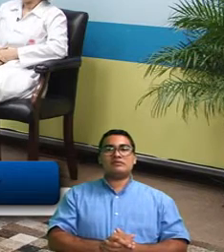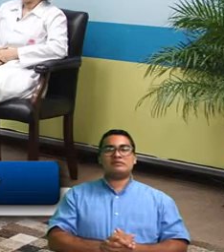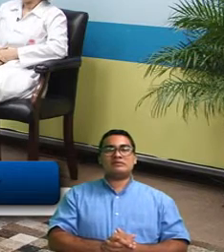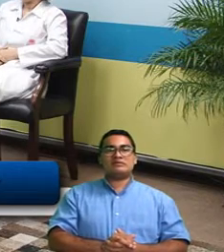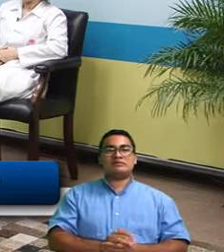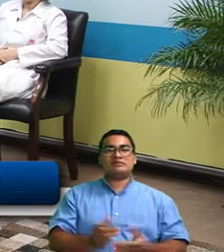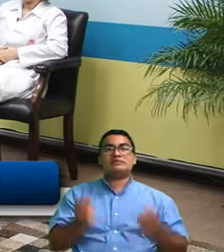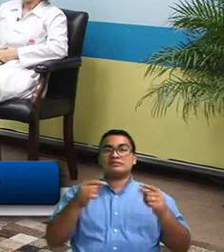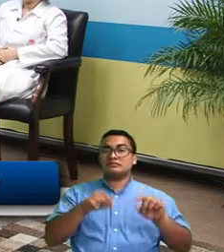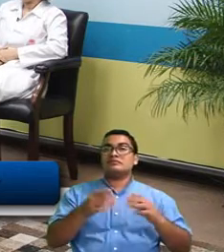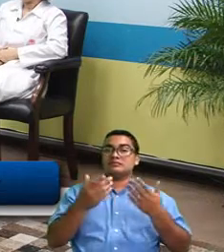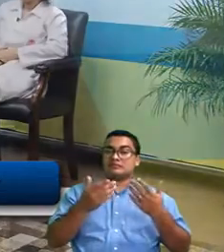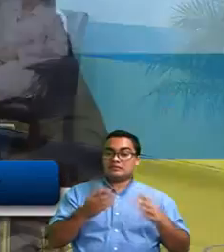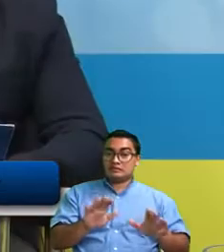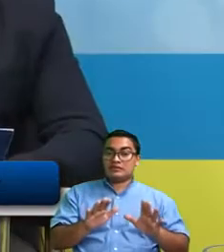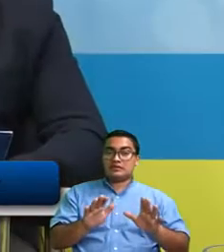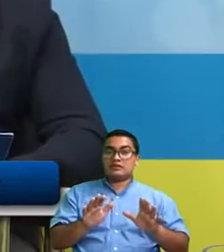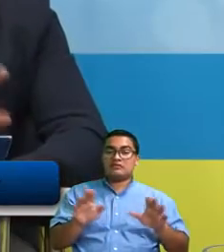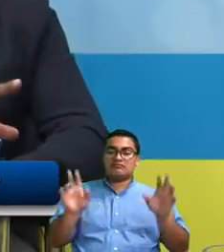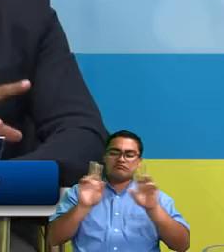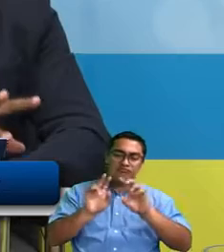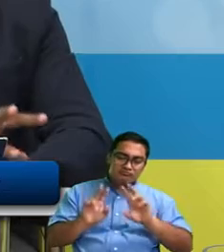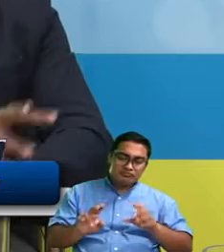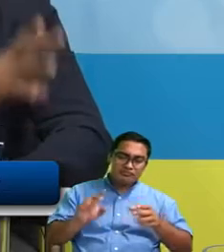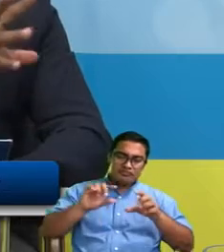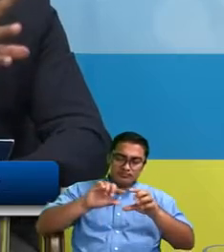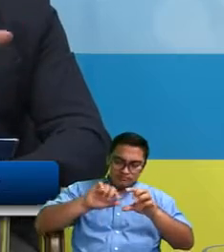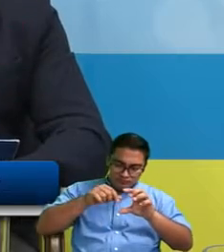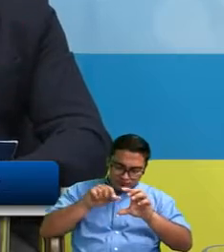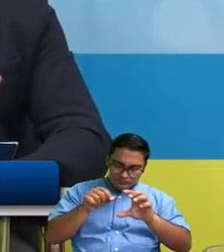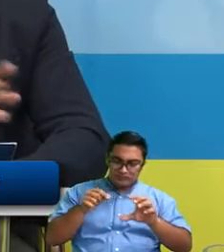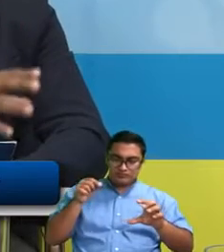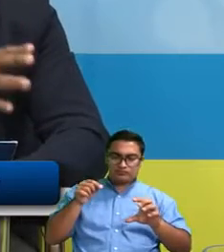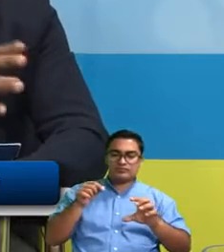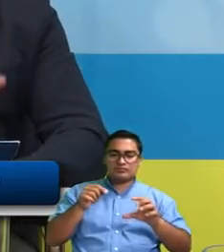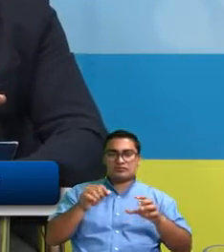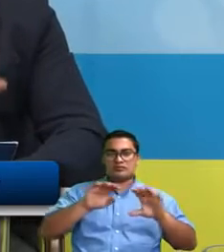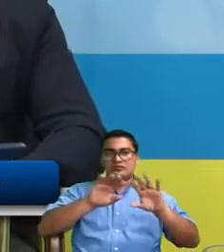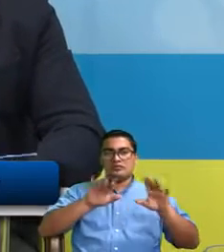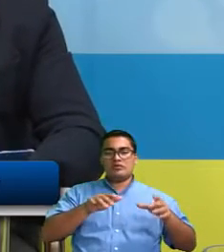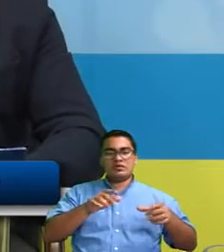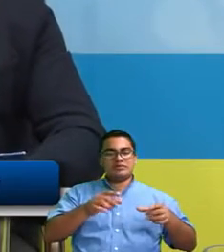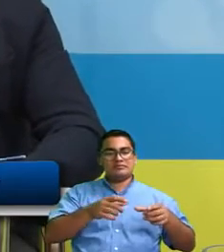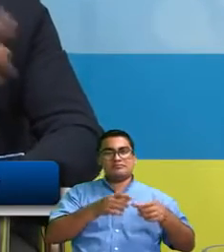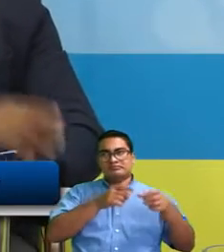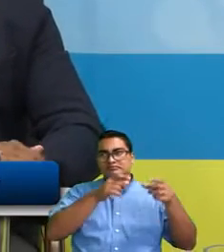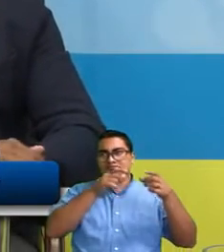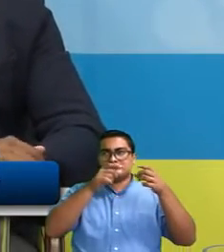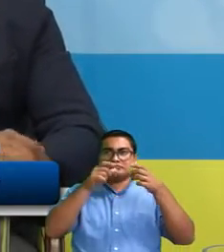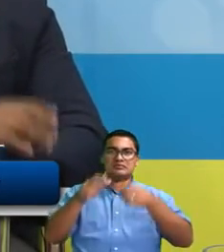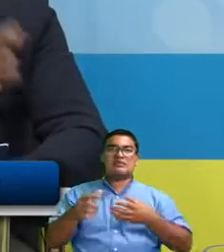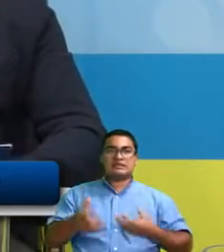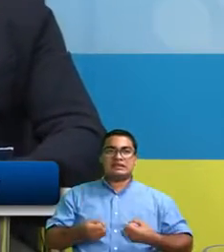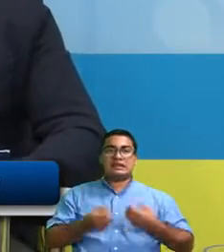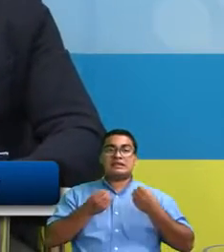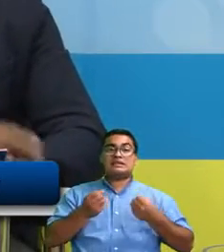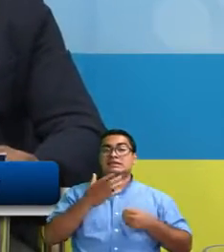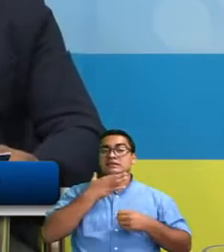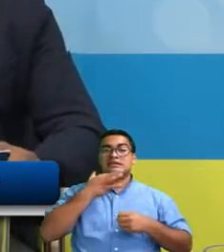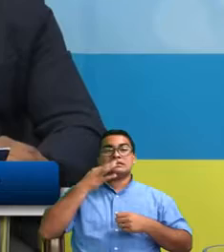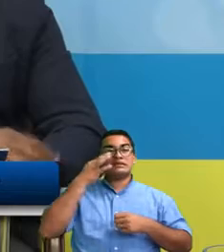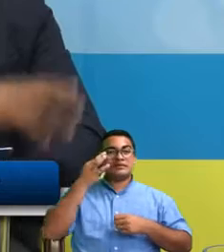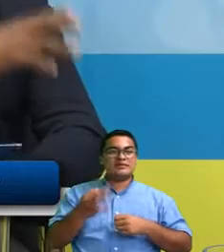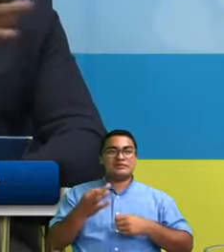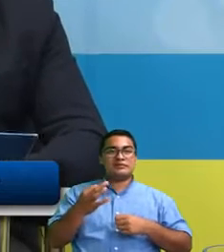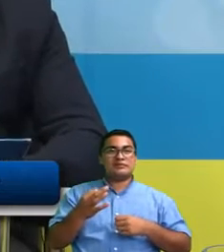se diagnostica, ya se hace la biopsia, la colposcopía al paciente, se detecta que tiene cáncer